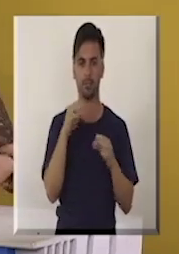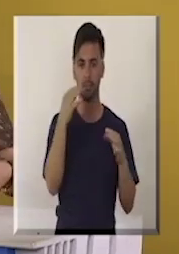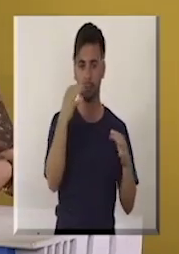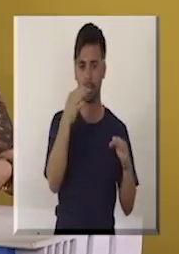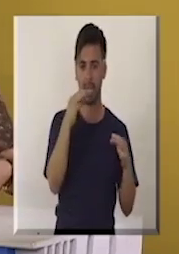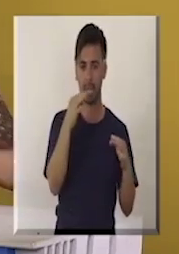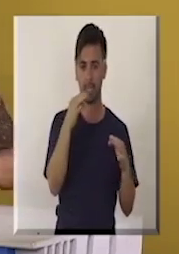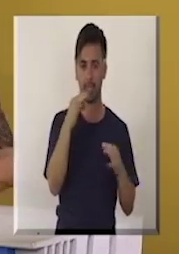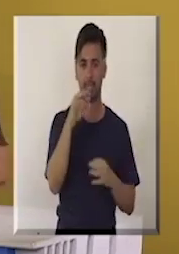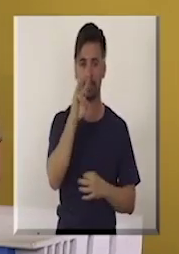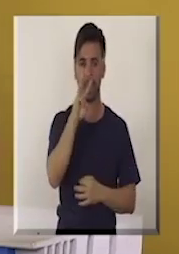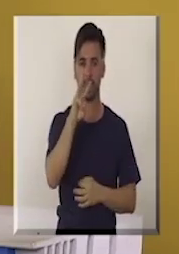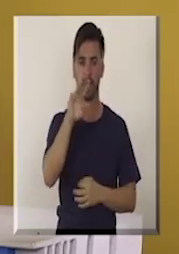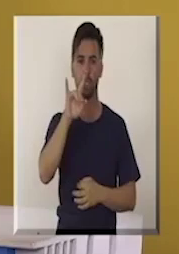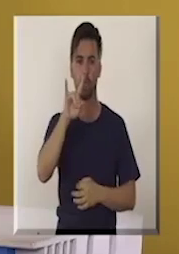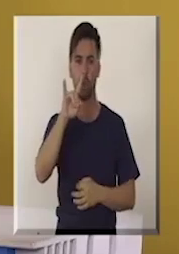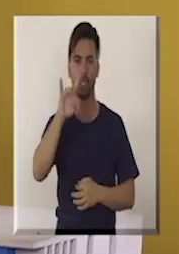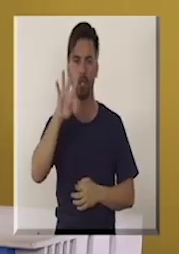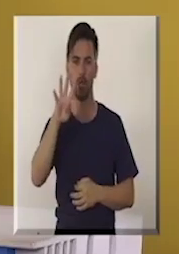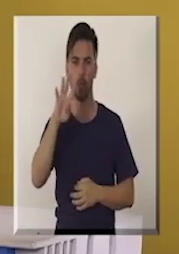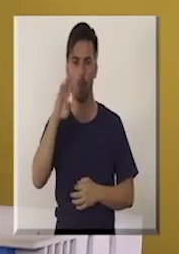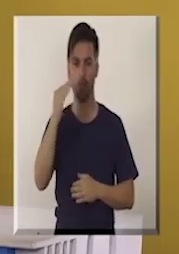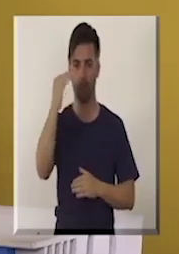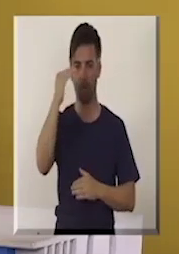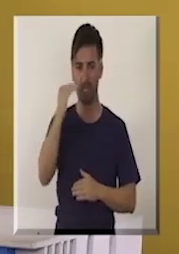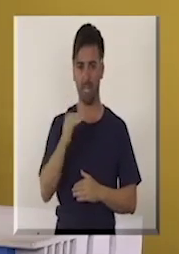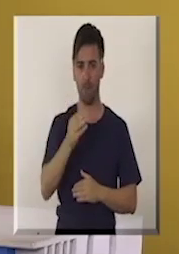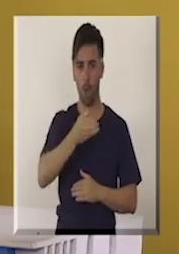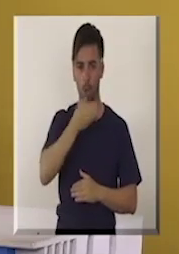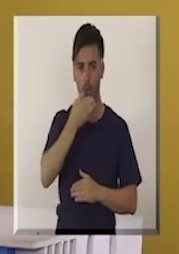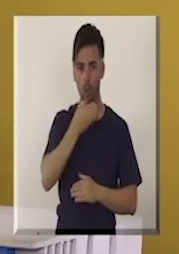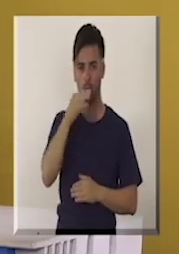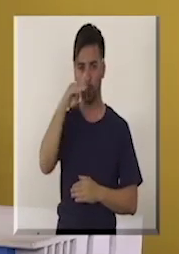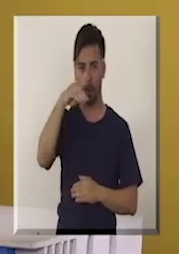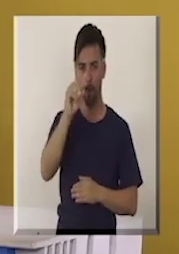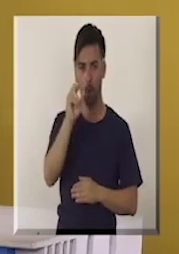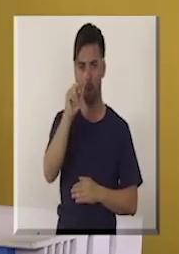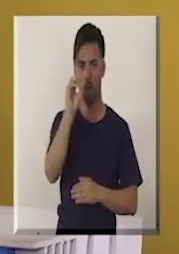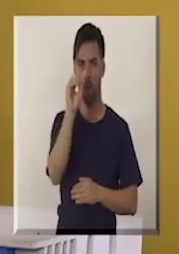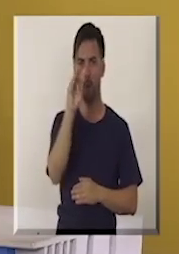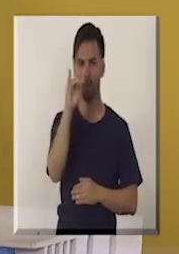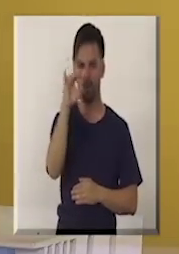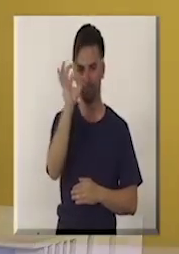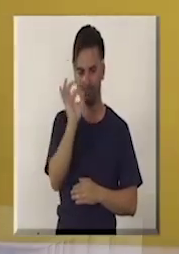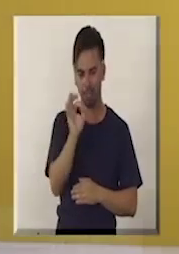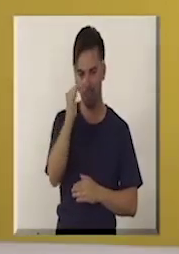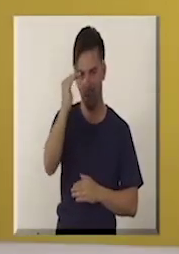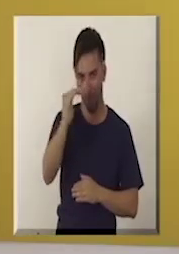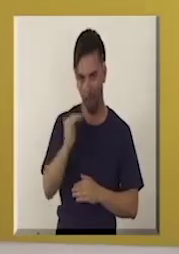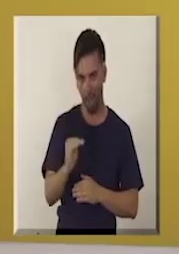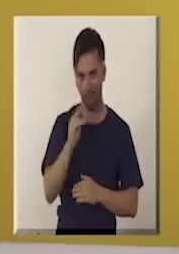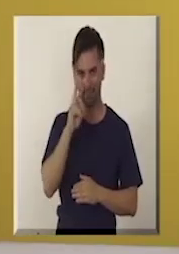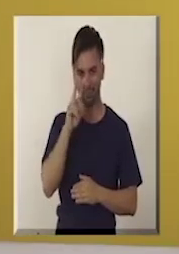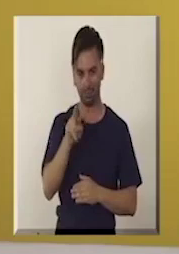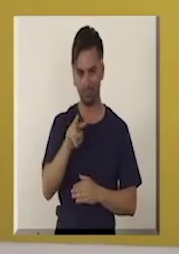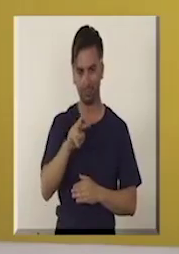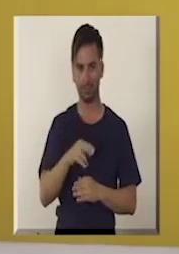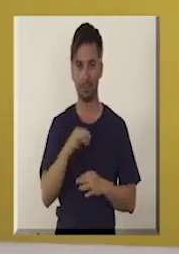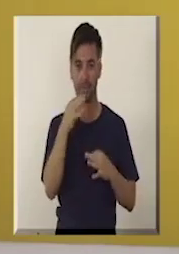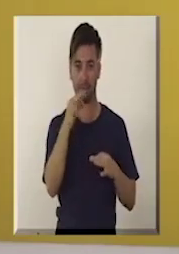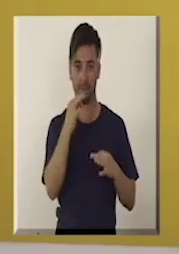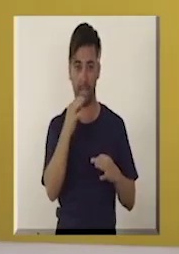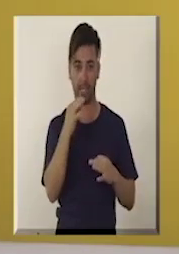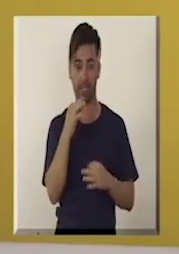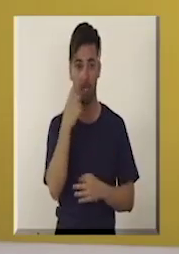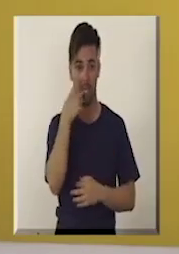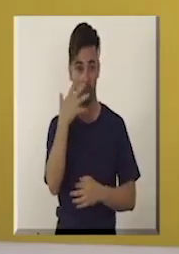394, debajo de la definición de monomio. Ahí está bien explicado, búscalo, léelo. Luego anota página